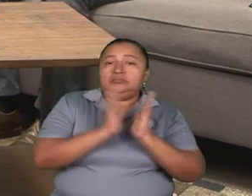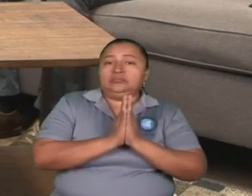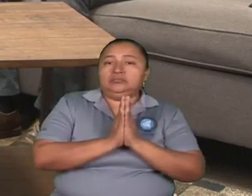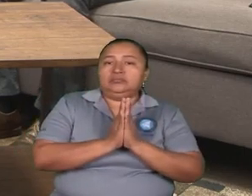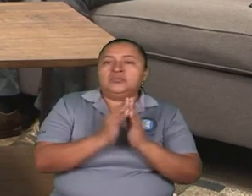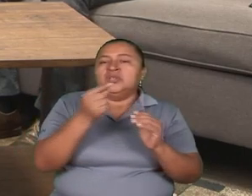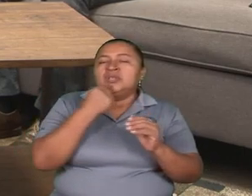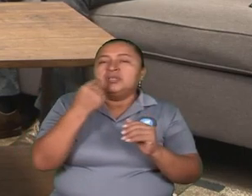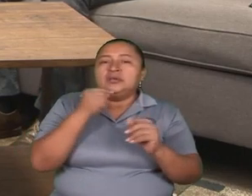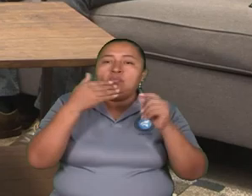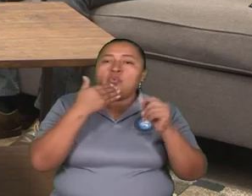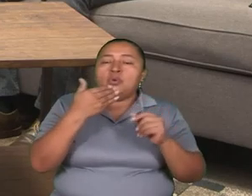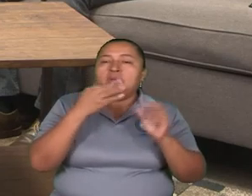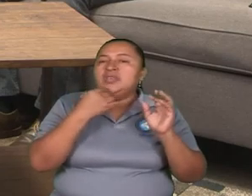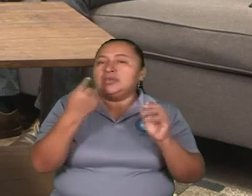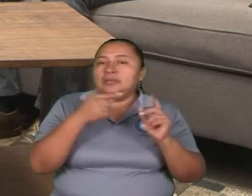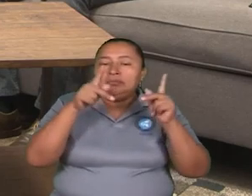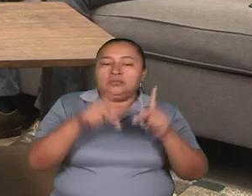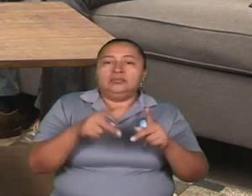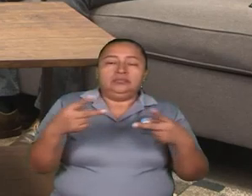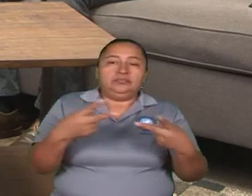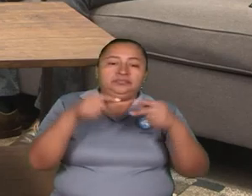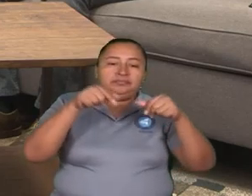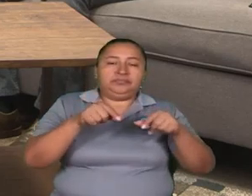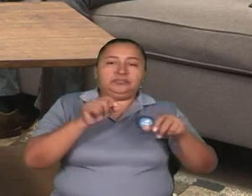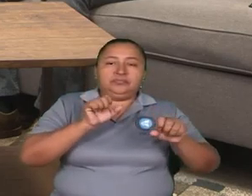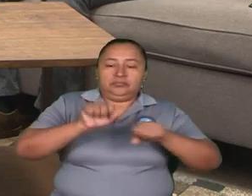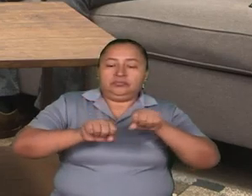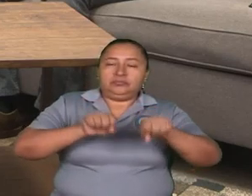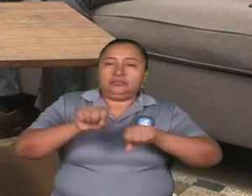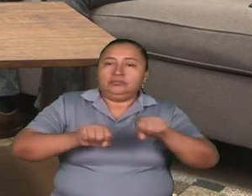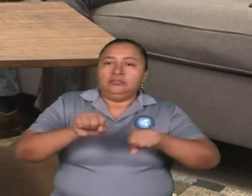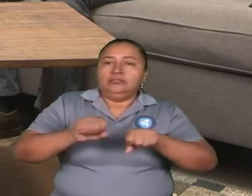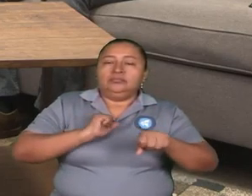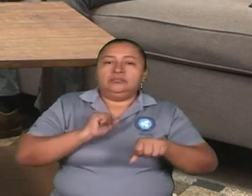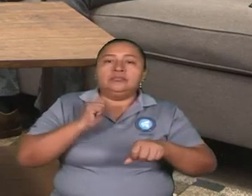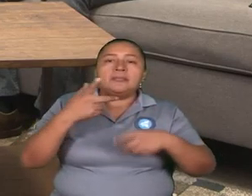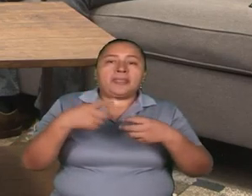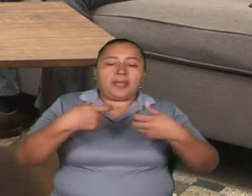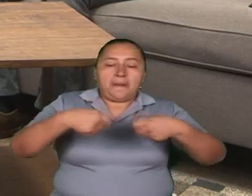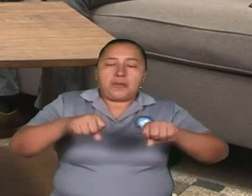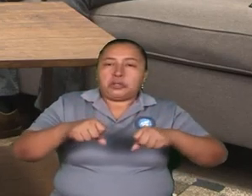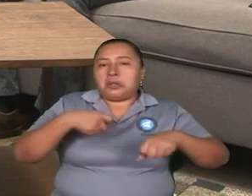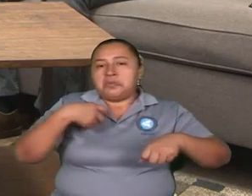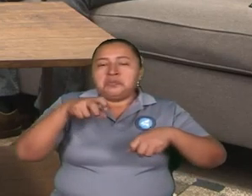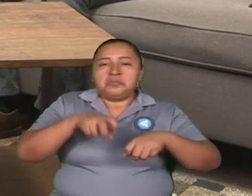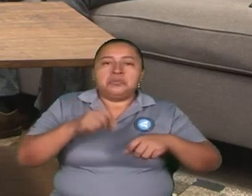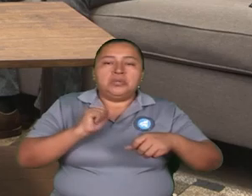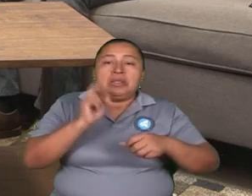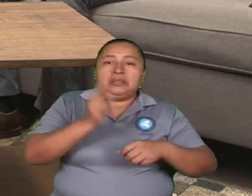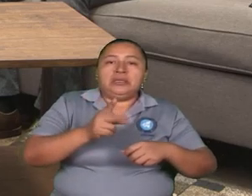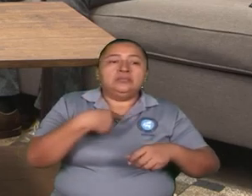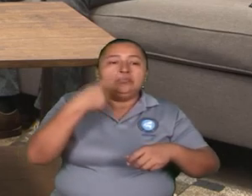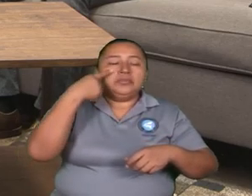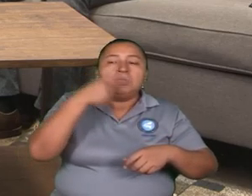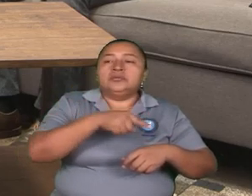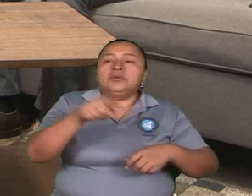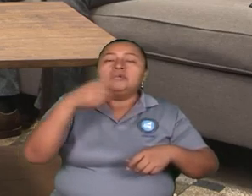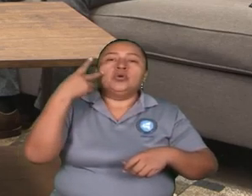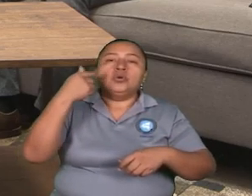desde que baja el crucerista, el autobús que sube hasta el puerto, hasta la entrada al sitio que llega